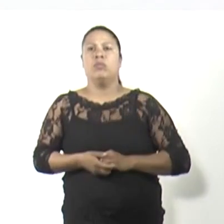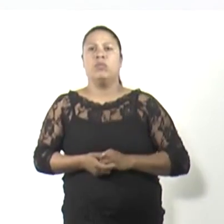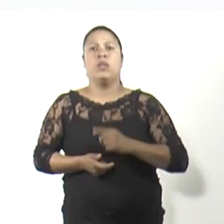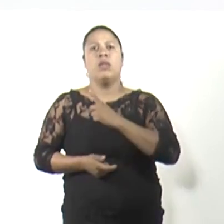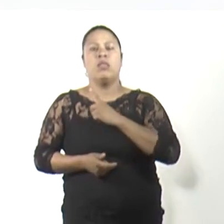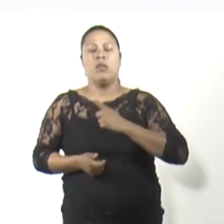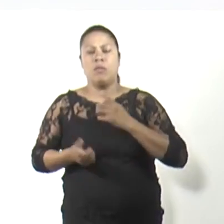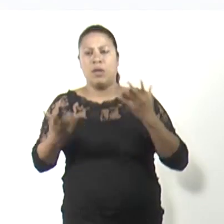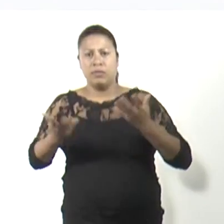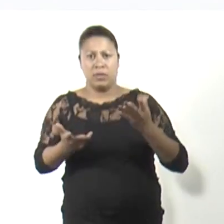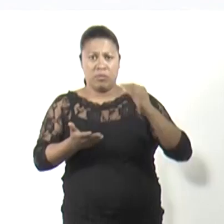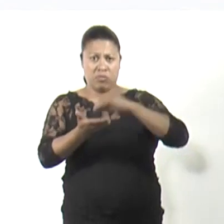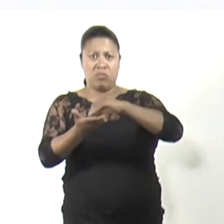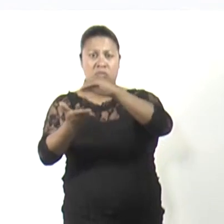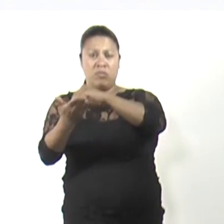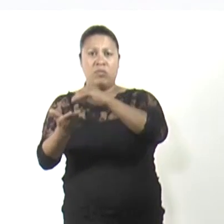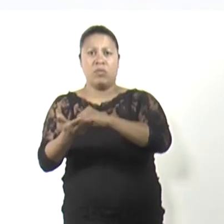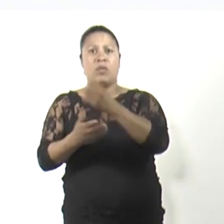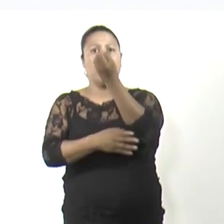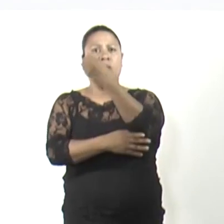deben establecer